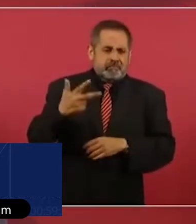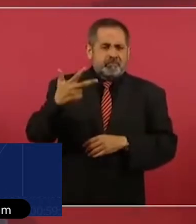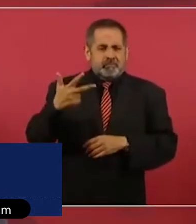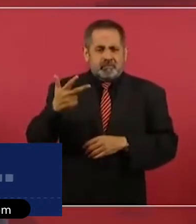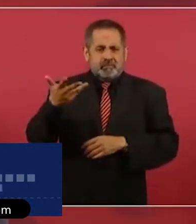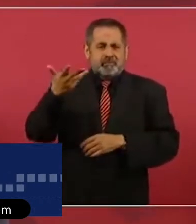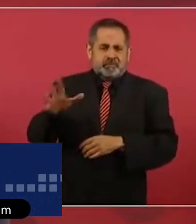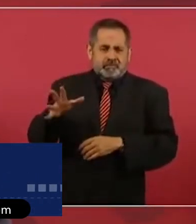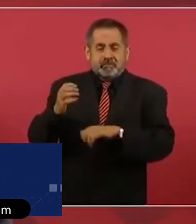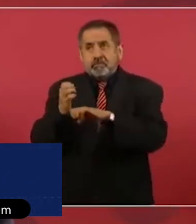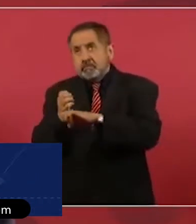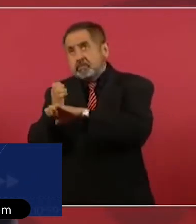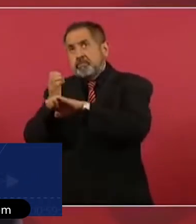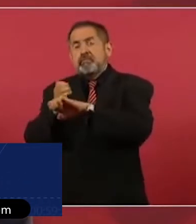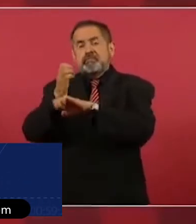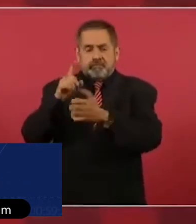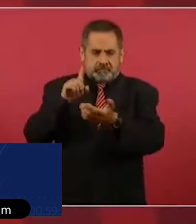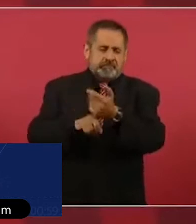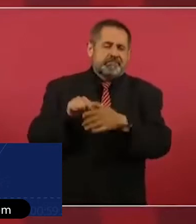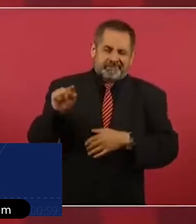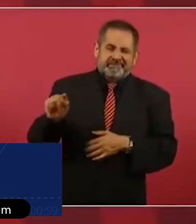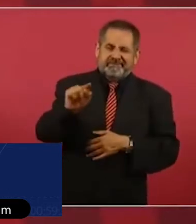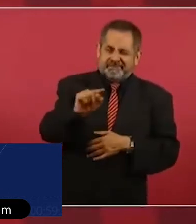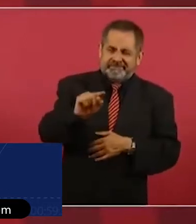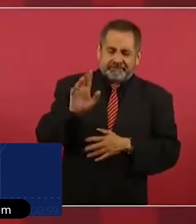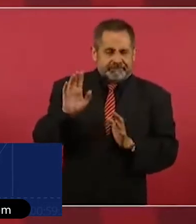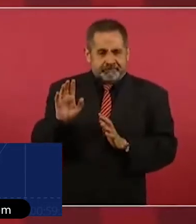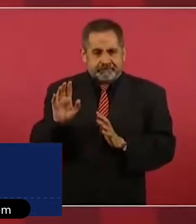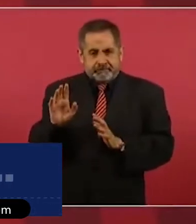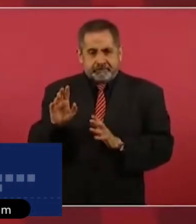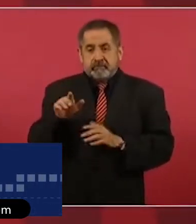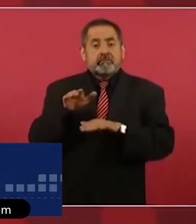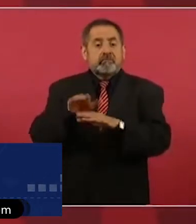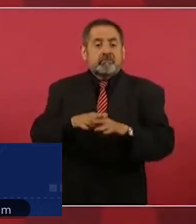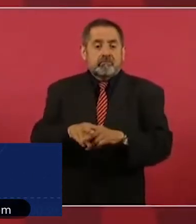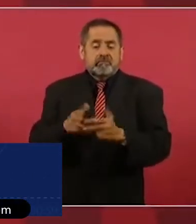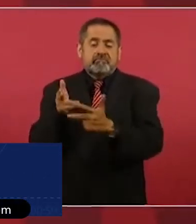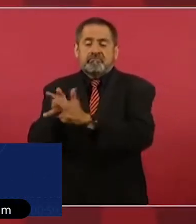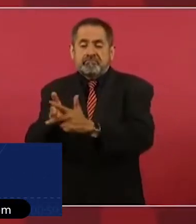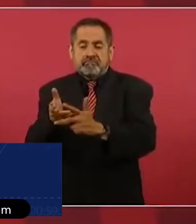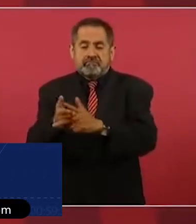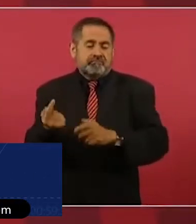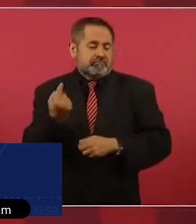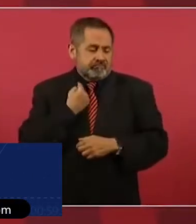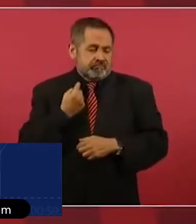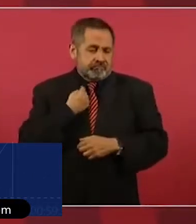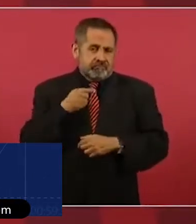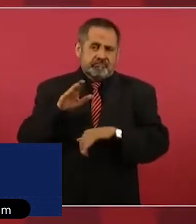8 o 10 estados donde tenemos, en el caso de homicidios, más problemas.